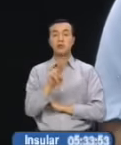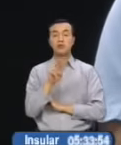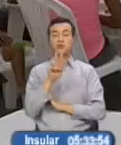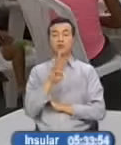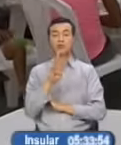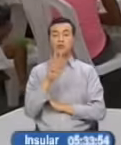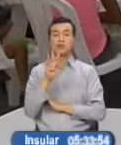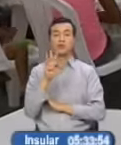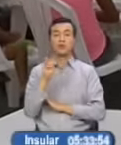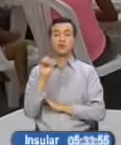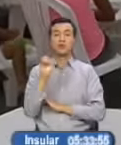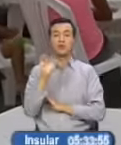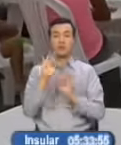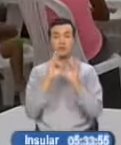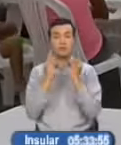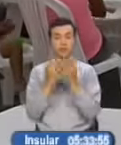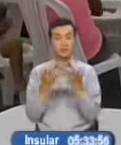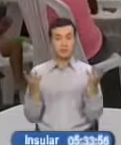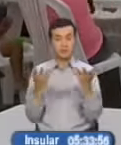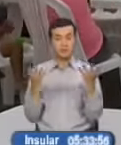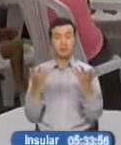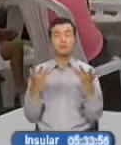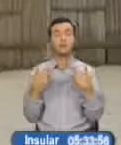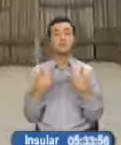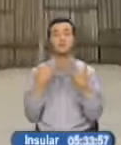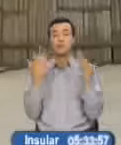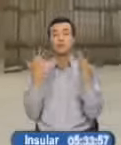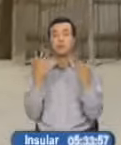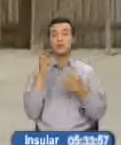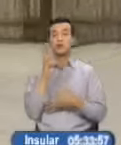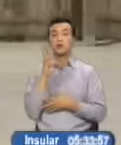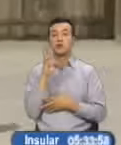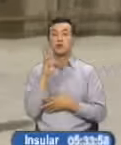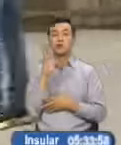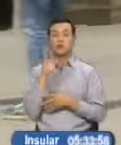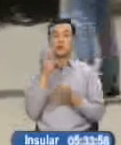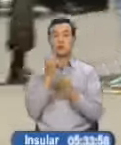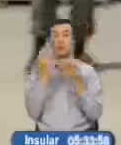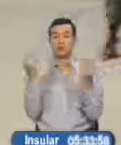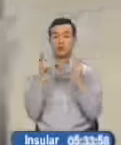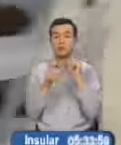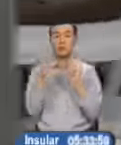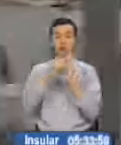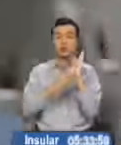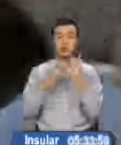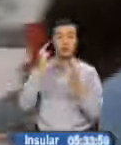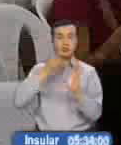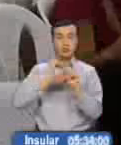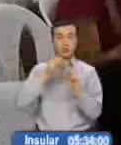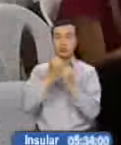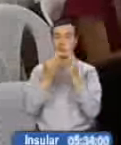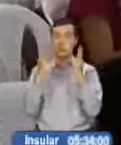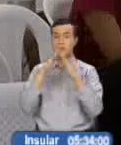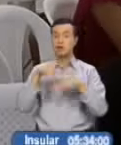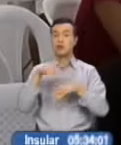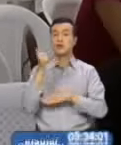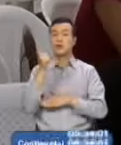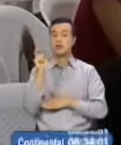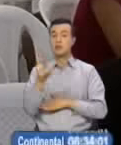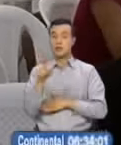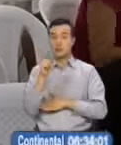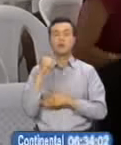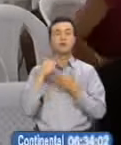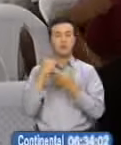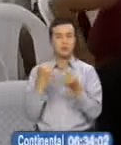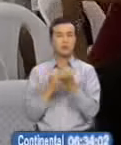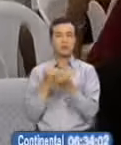2.246 familias. El balance indica también que 68.000 familias constan en el registro único de damnificados. De ellas, más de 10.000 fueron